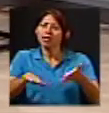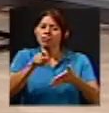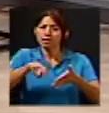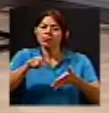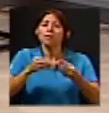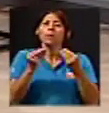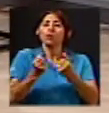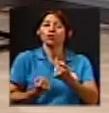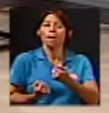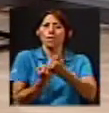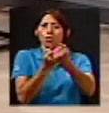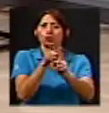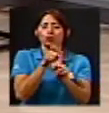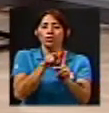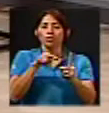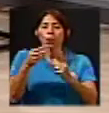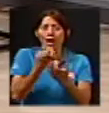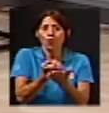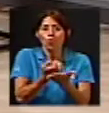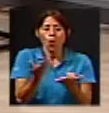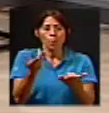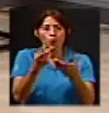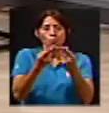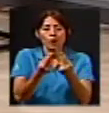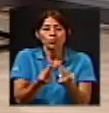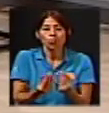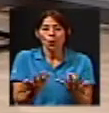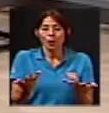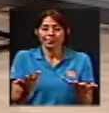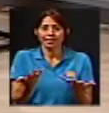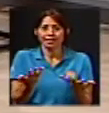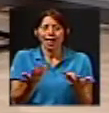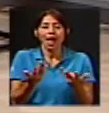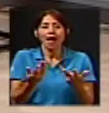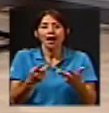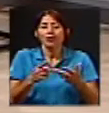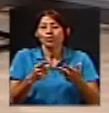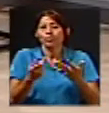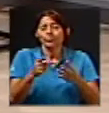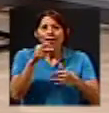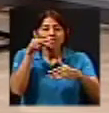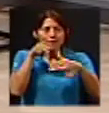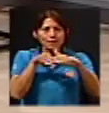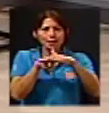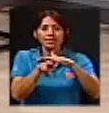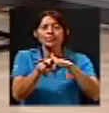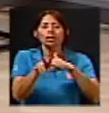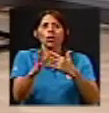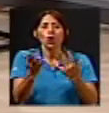apoyo desde el punto de vista económico, desde el punto de vista presupuestario, desde el punto de vista de la visión